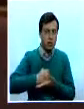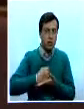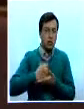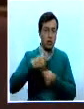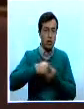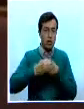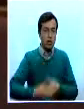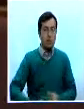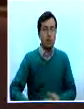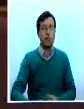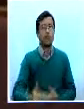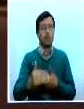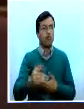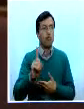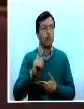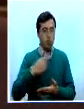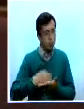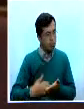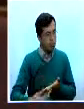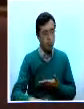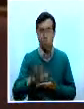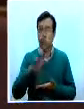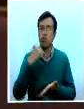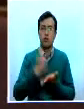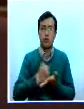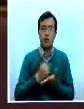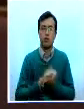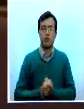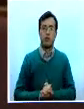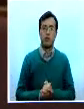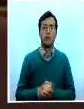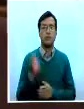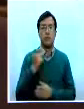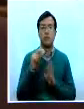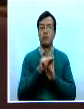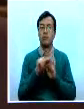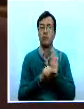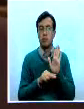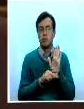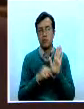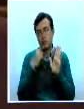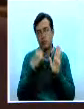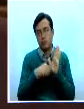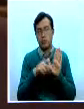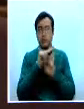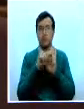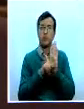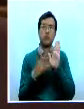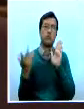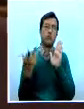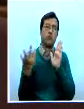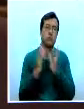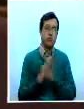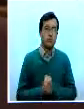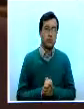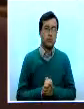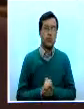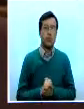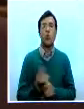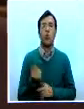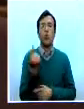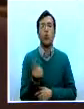pero luego por citar algunos ejemplos necesitamos emitir la normativa que establezca cómo ha de ser el reparto